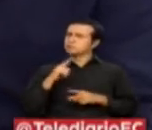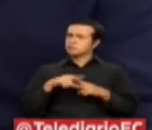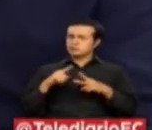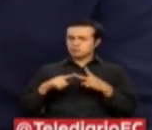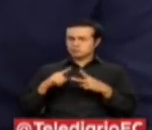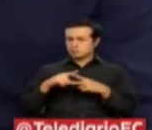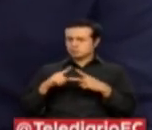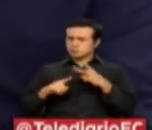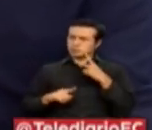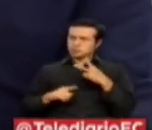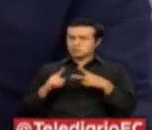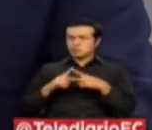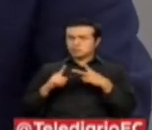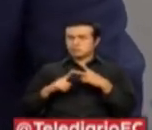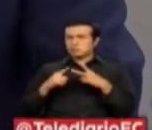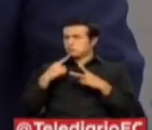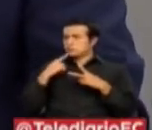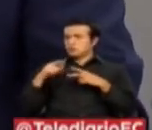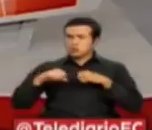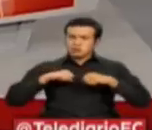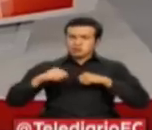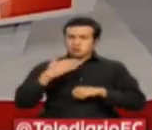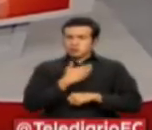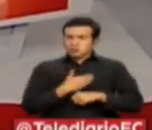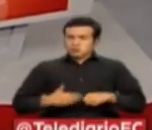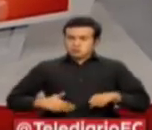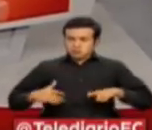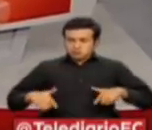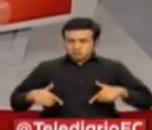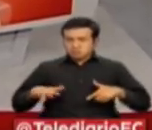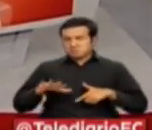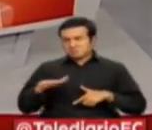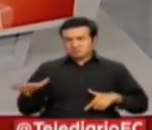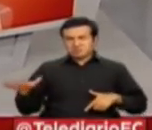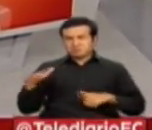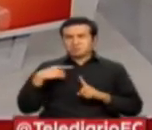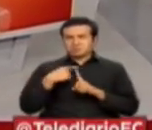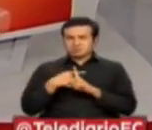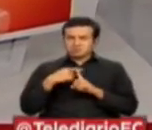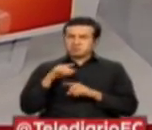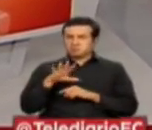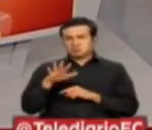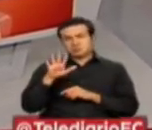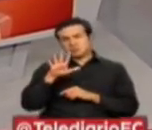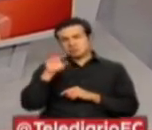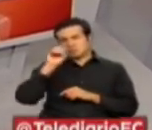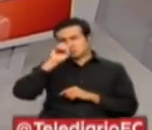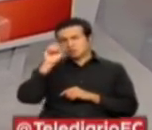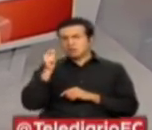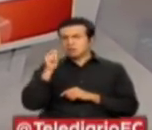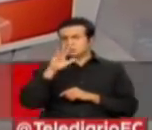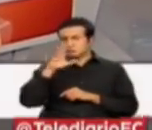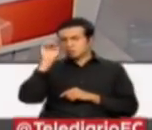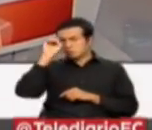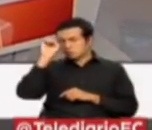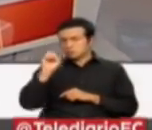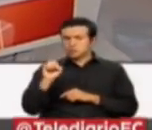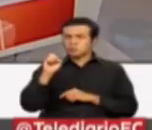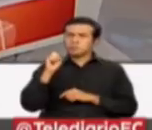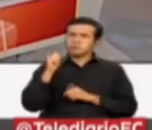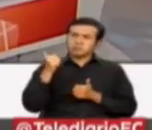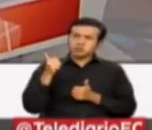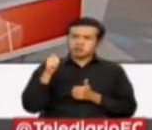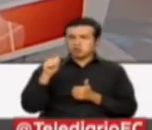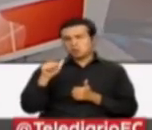aquí, la calificación de la gestión al presidente Moreno, que bordea un positivo de cercano al 50%, entre muy buena